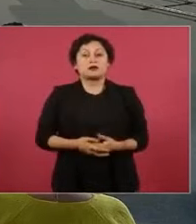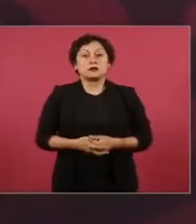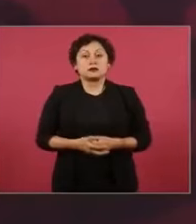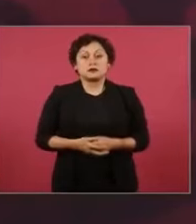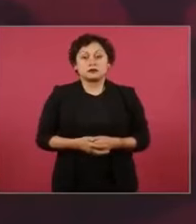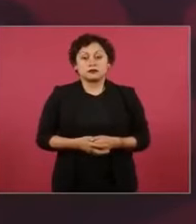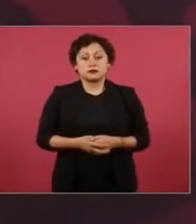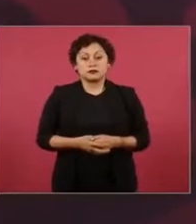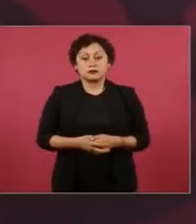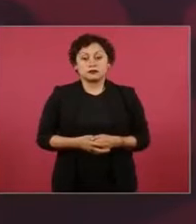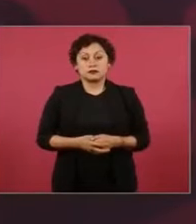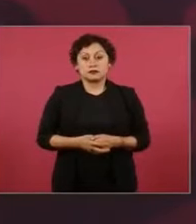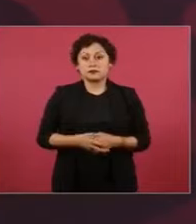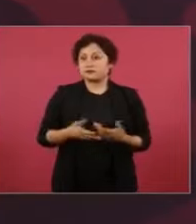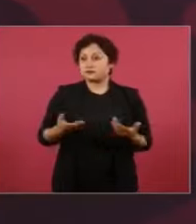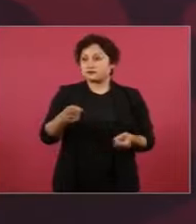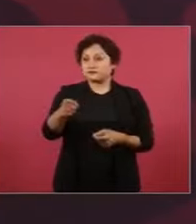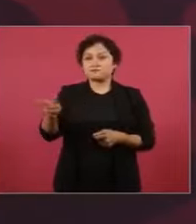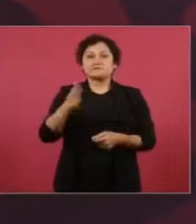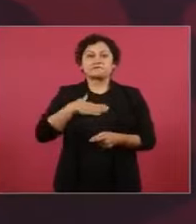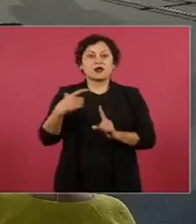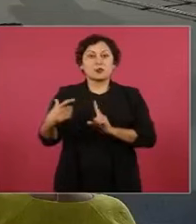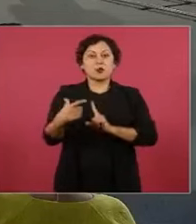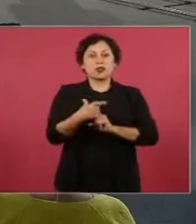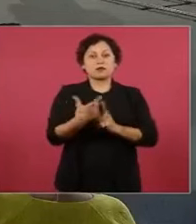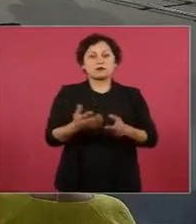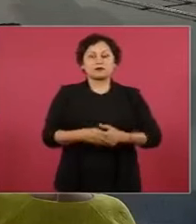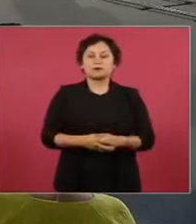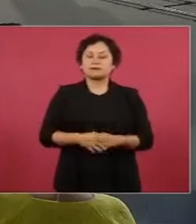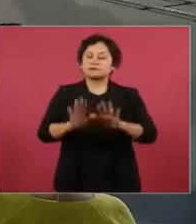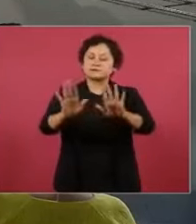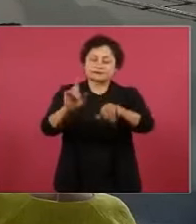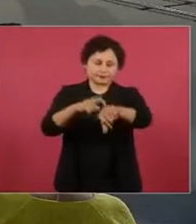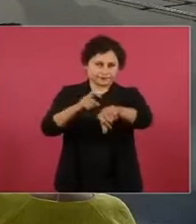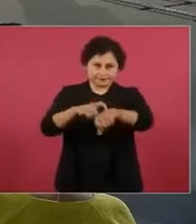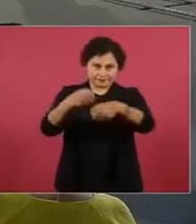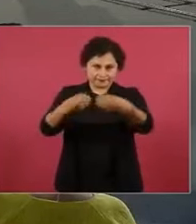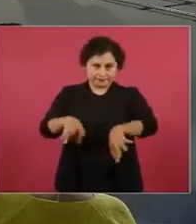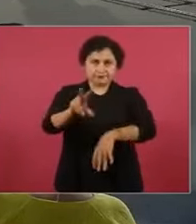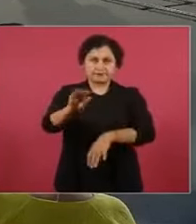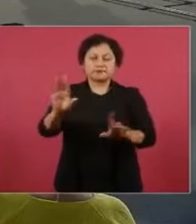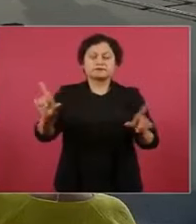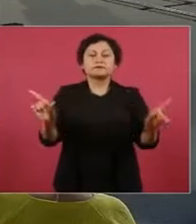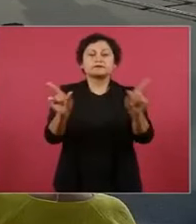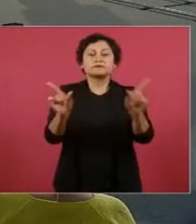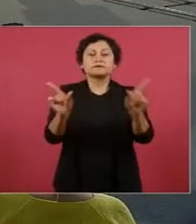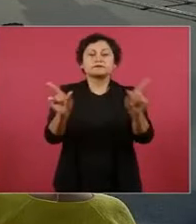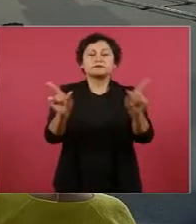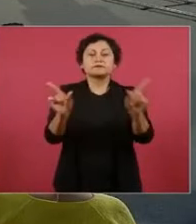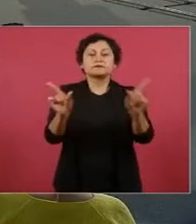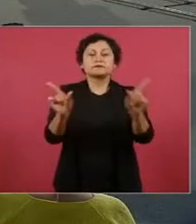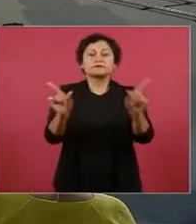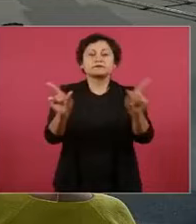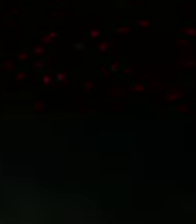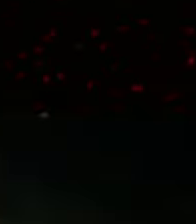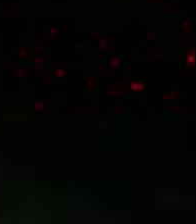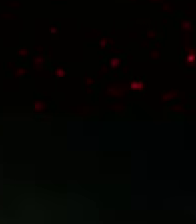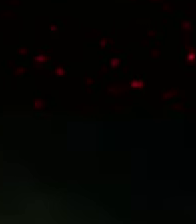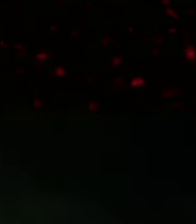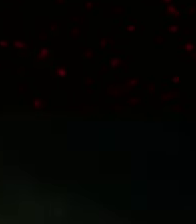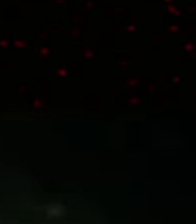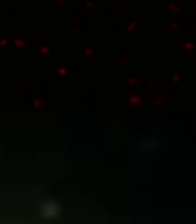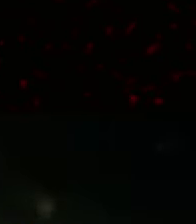que guardaespaldas. Bueno, pero no perdamos más tiempo, para ser breve. La próxima pregunta es, la semana pasada se